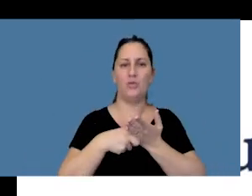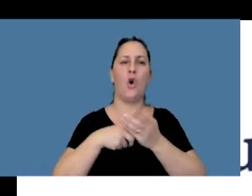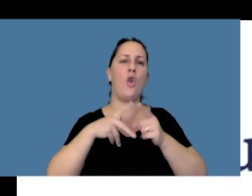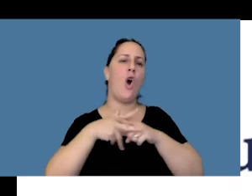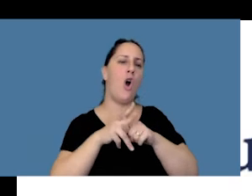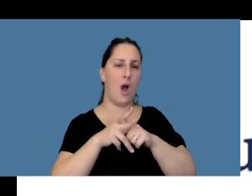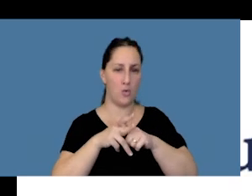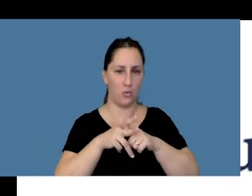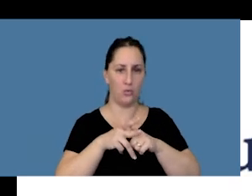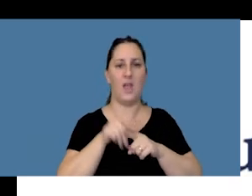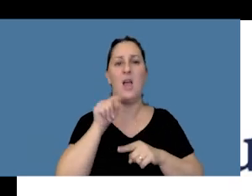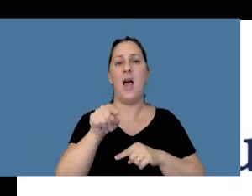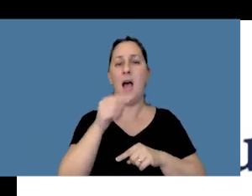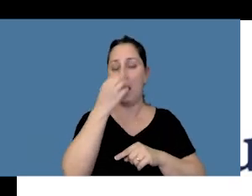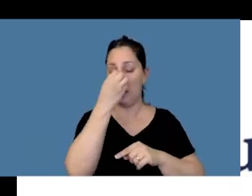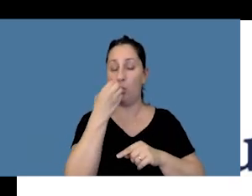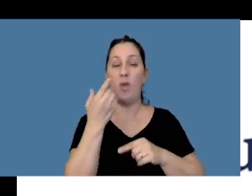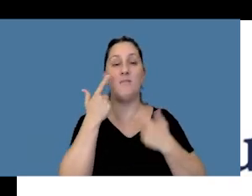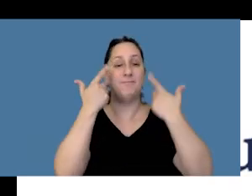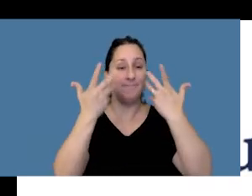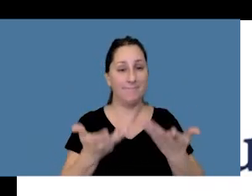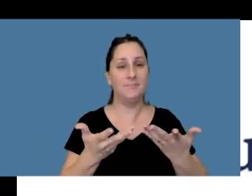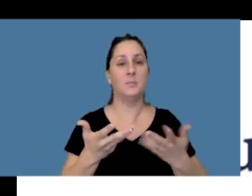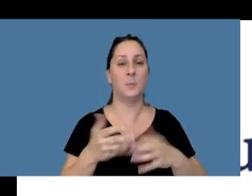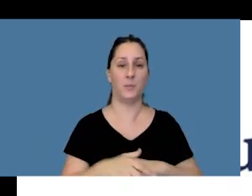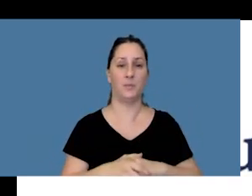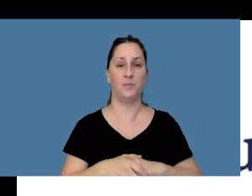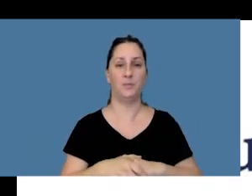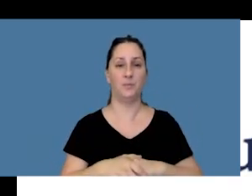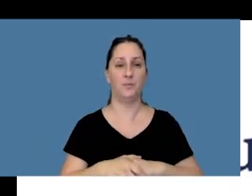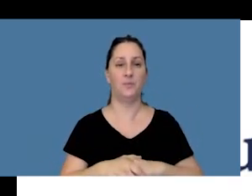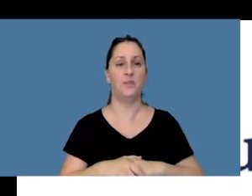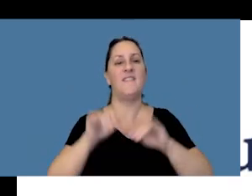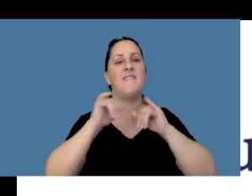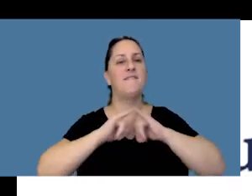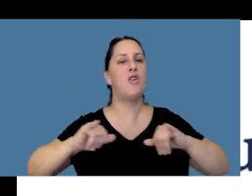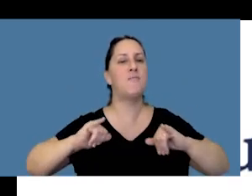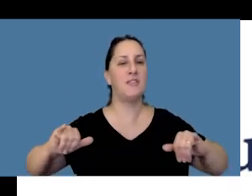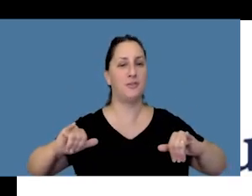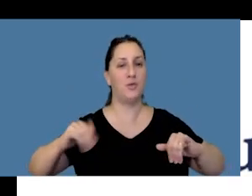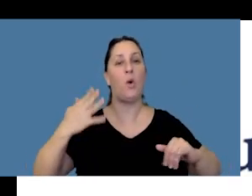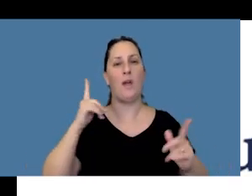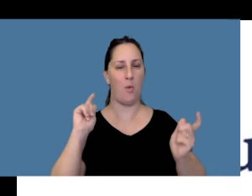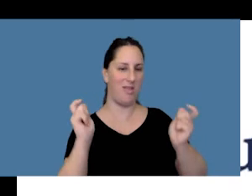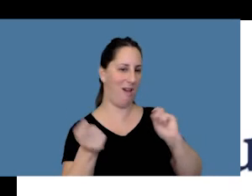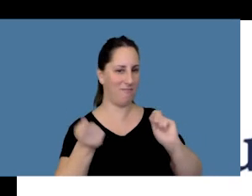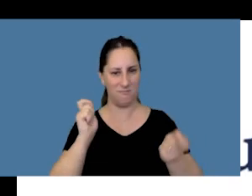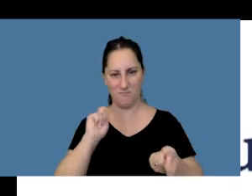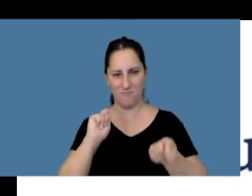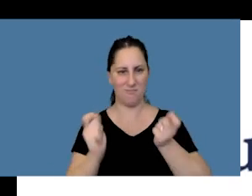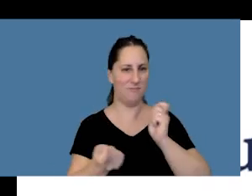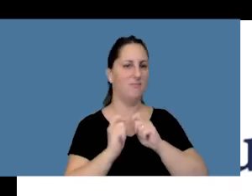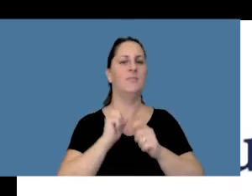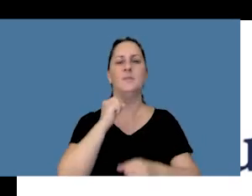resultante, podrá, digamos, exhibir o sea, información que pueda desvirtuar la labor